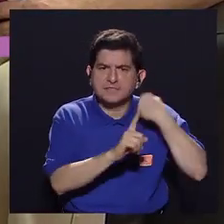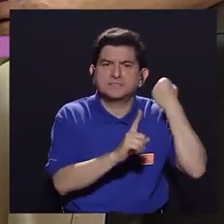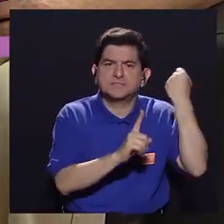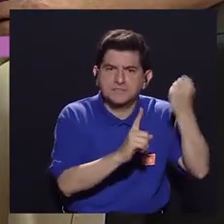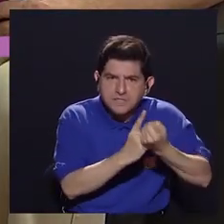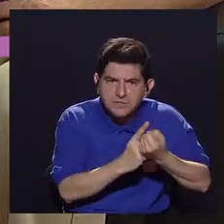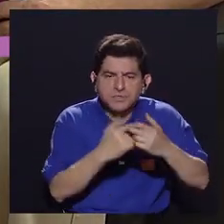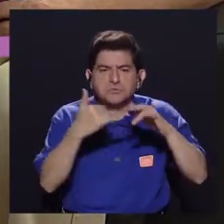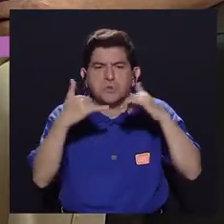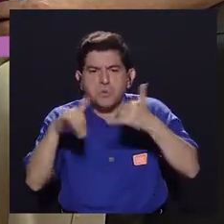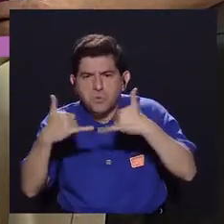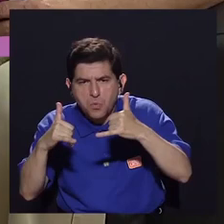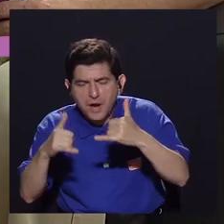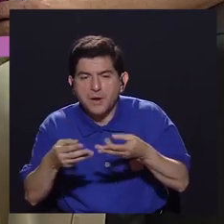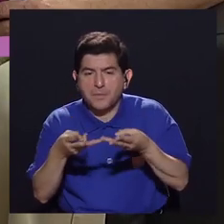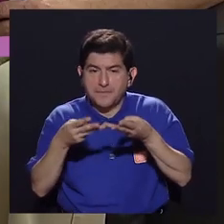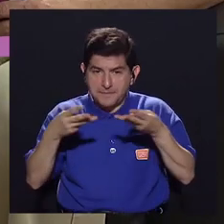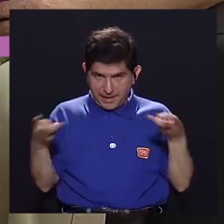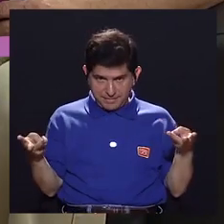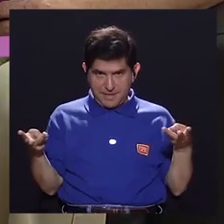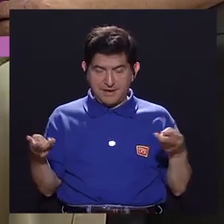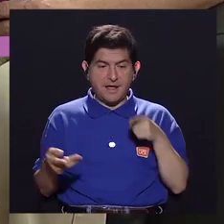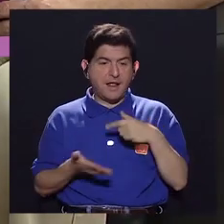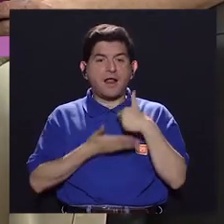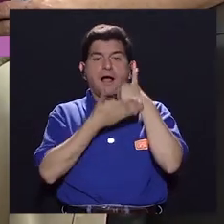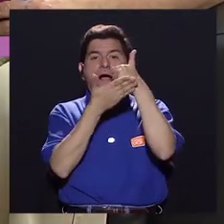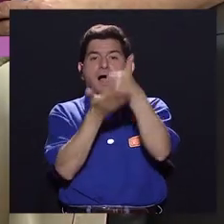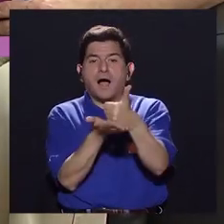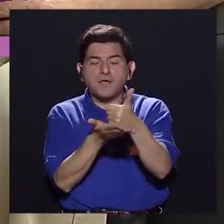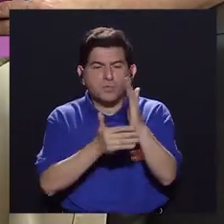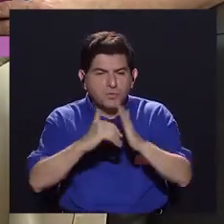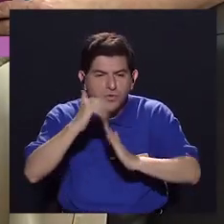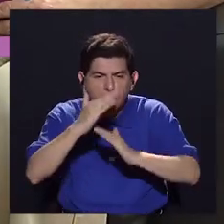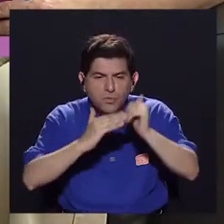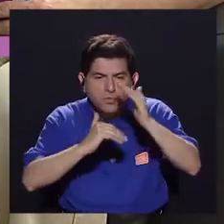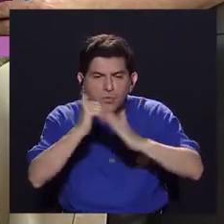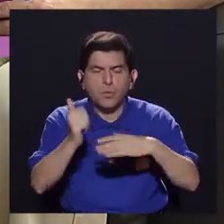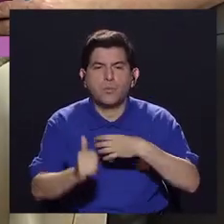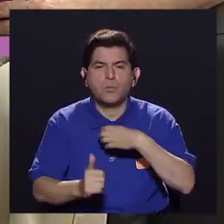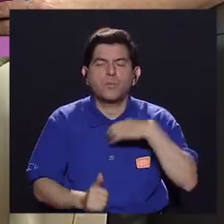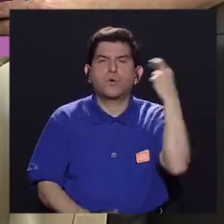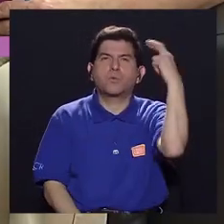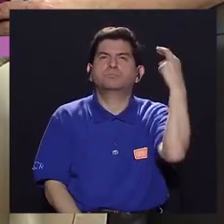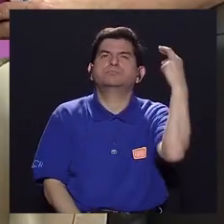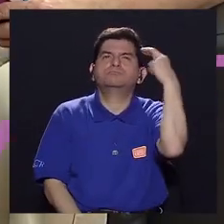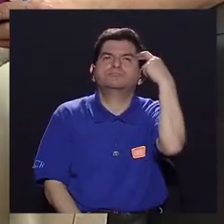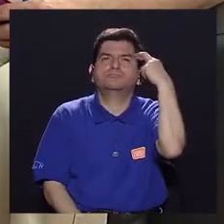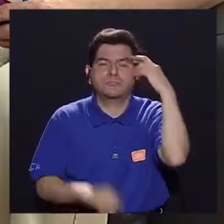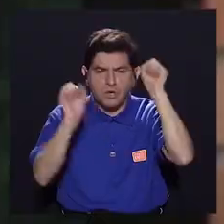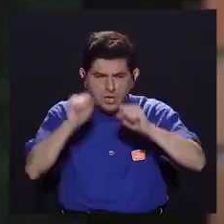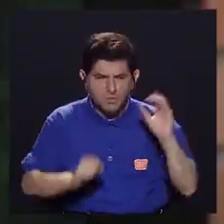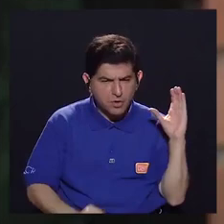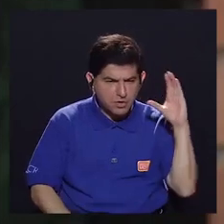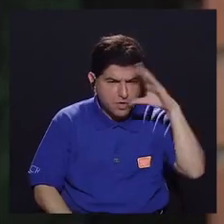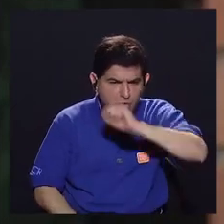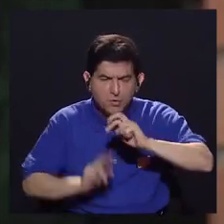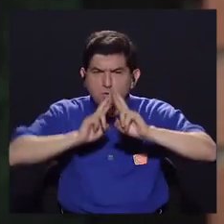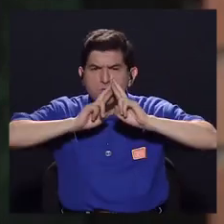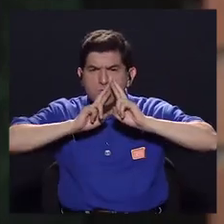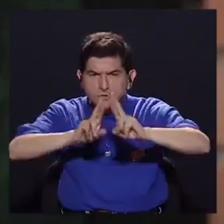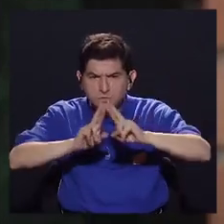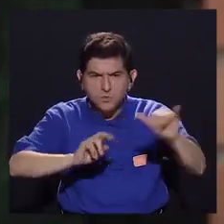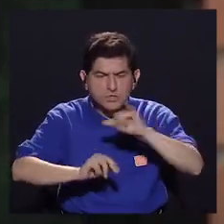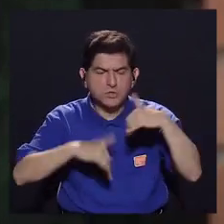de situaciones, de juegos, de materiales que los ayuden a ellos a construir sus propios razonamientos y poder descubrir